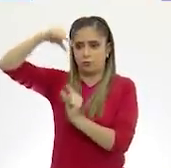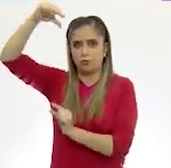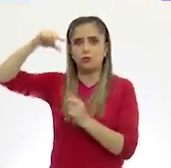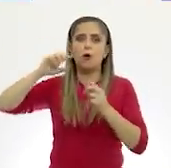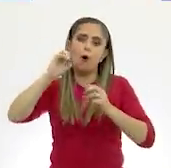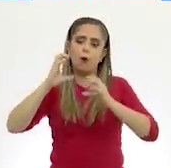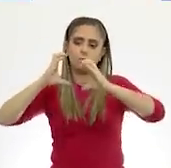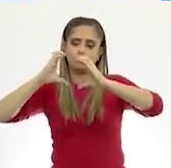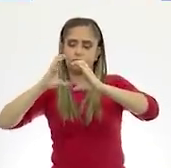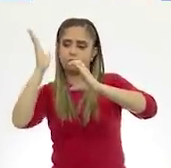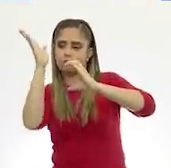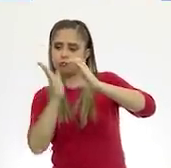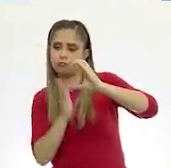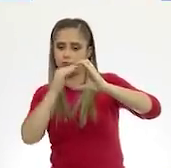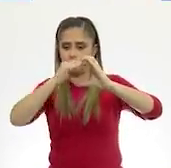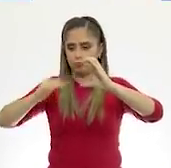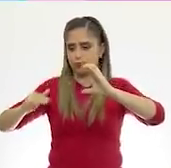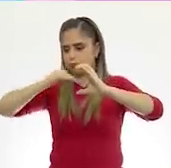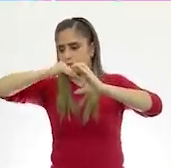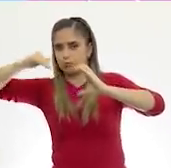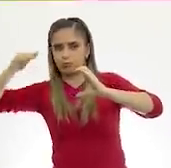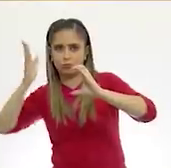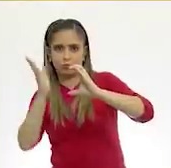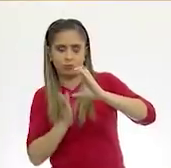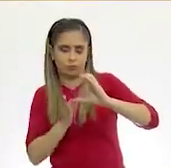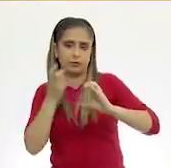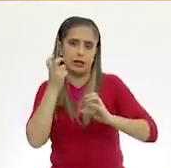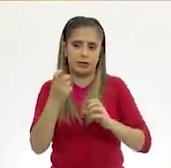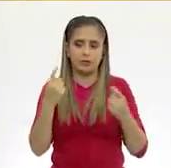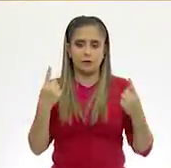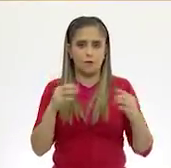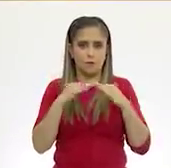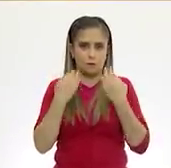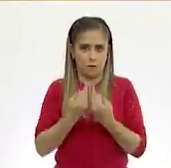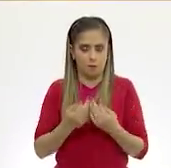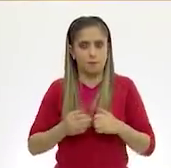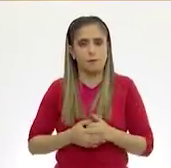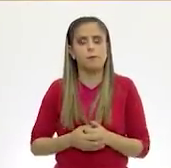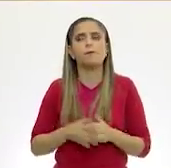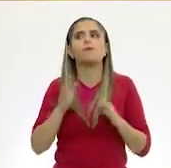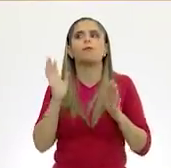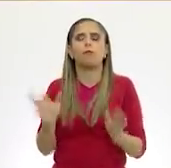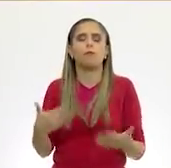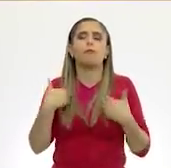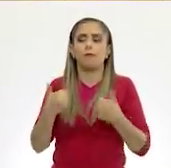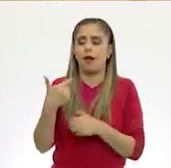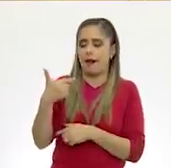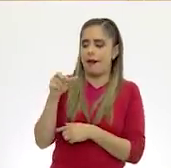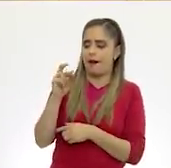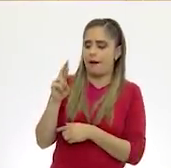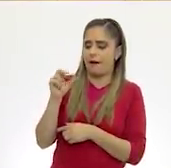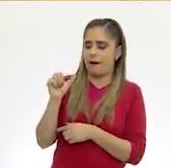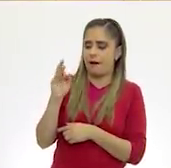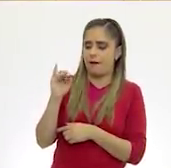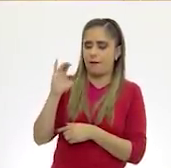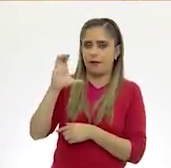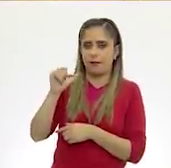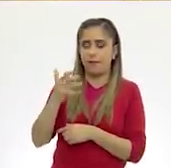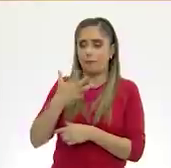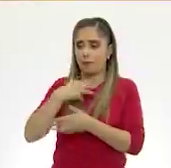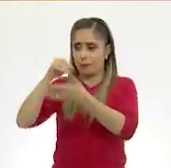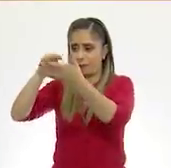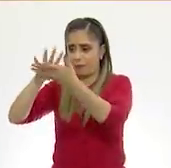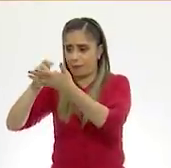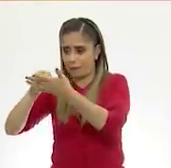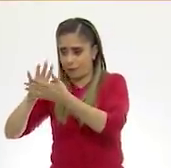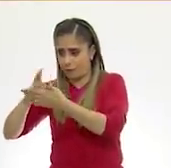pastel. Qué interesante, maestro. Entonces, los gráficos nos permiten visualizar la información contenida en